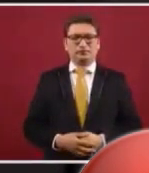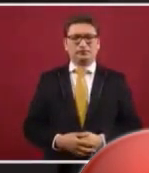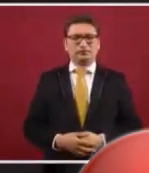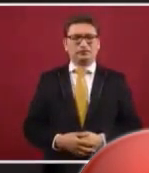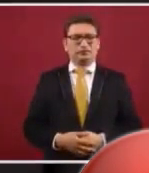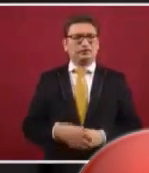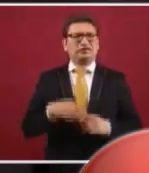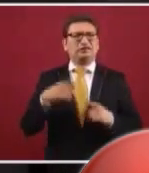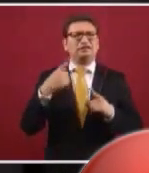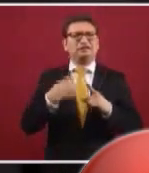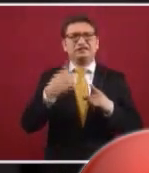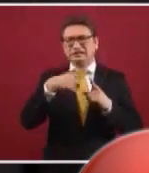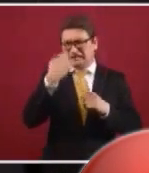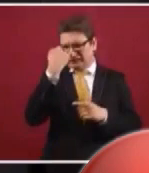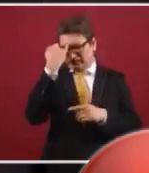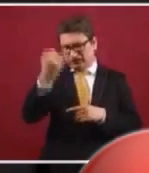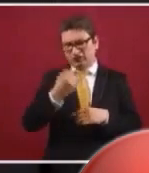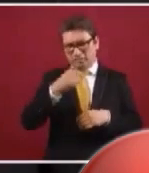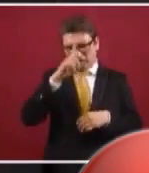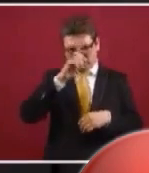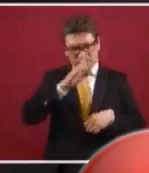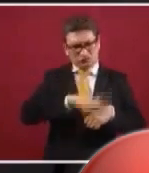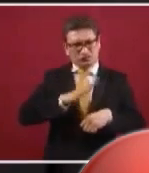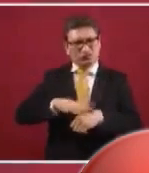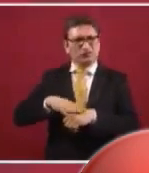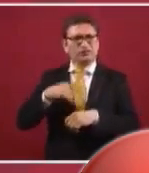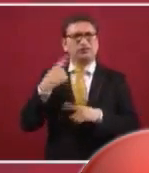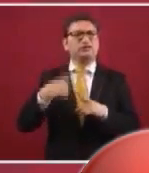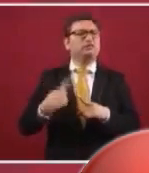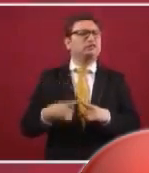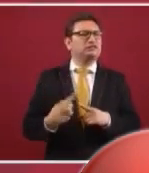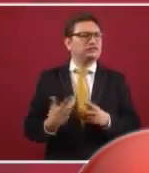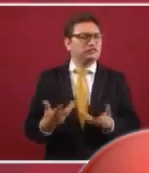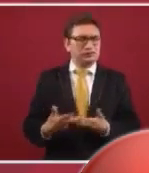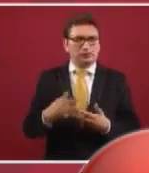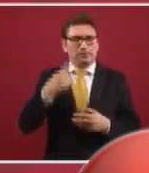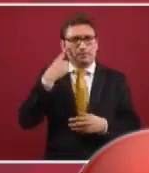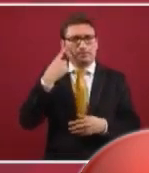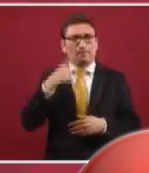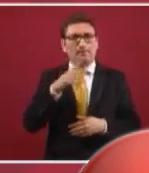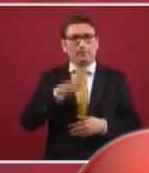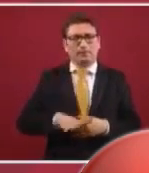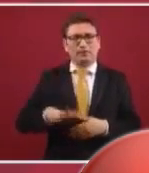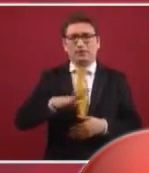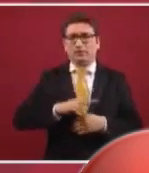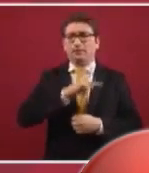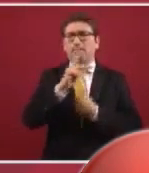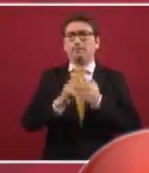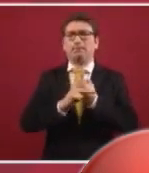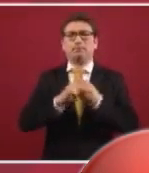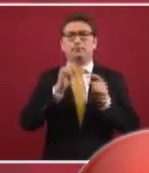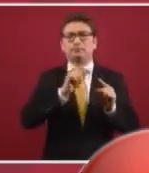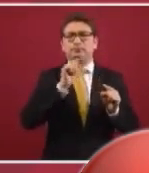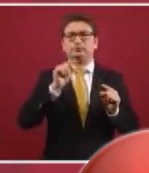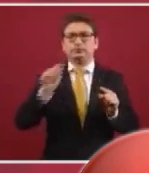¿De dónde surgieron esas recomendaciones? Para que se aplicaran en todos los países,